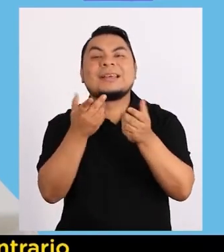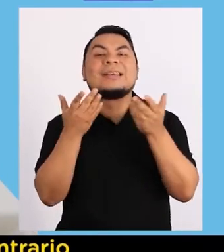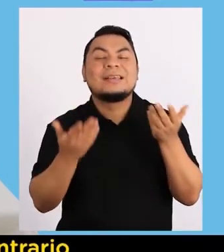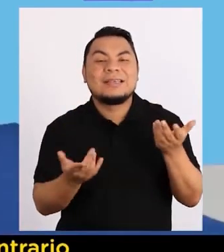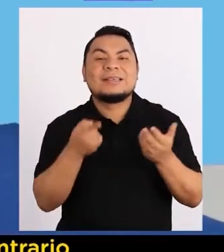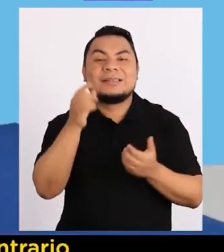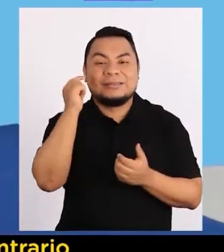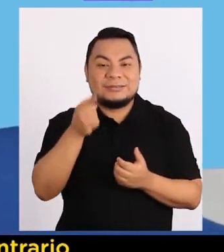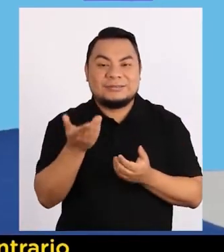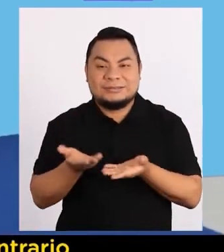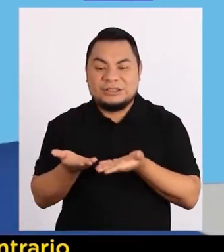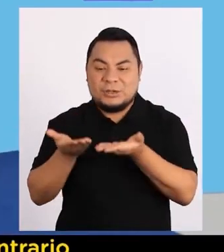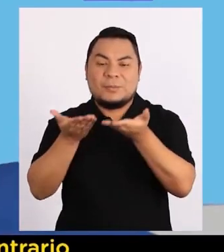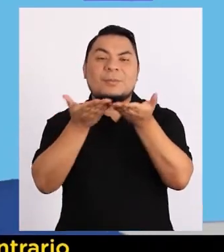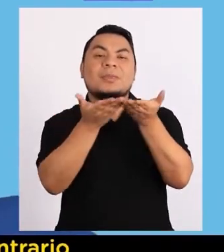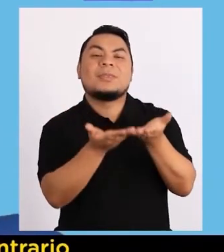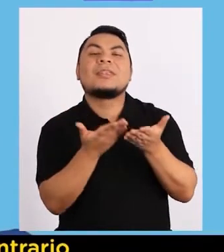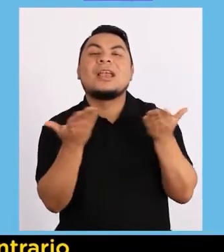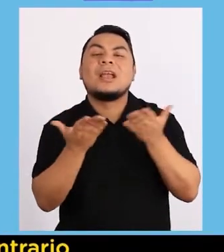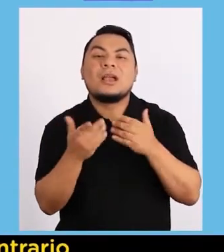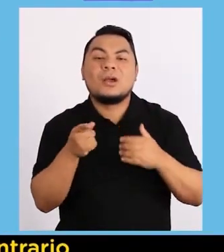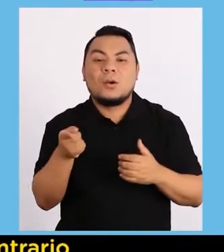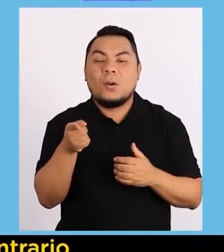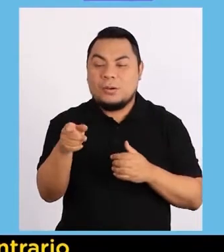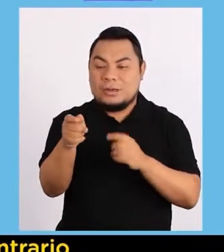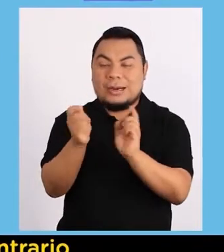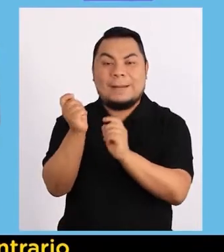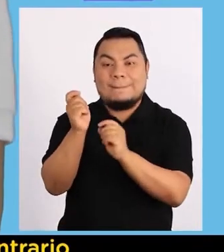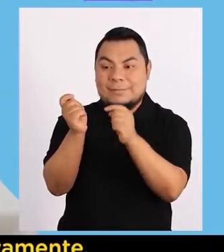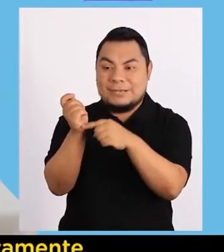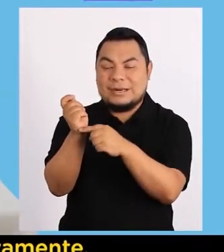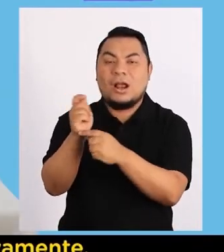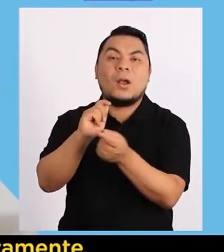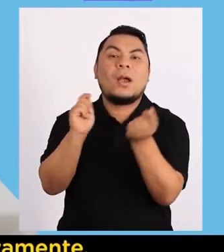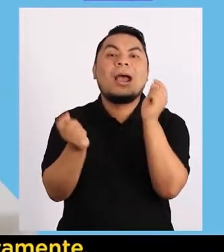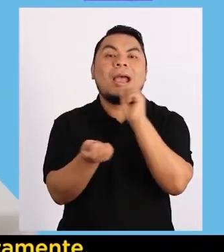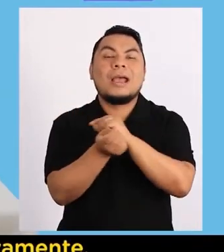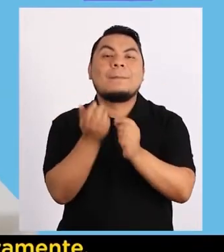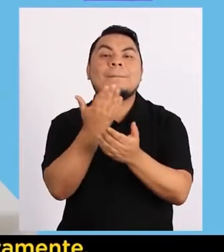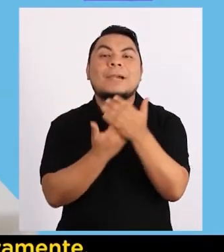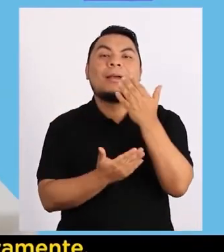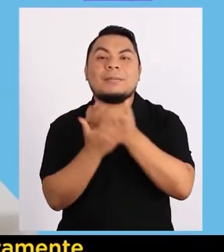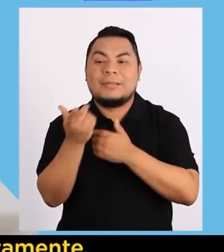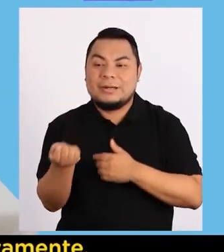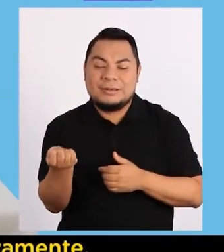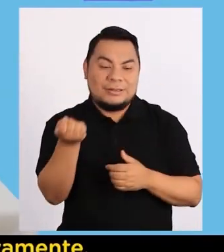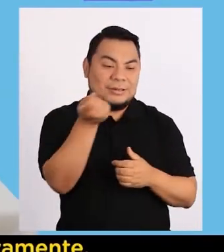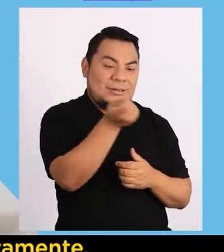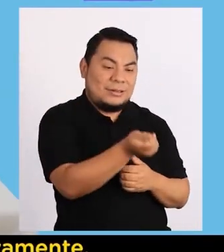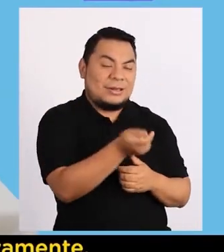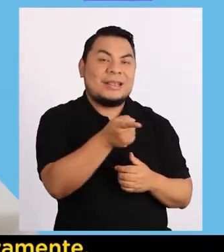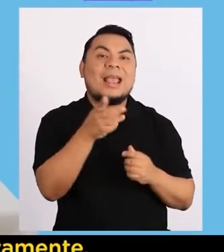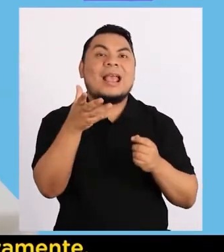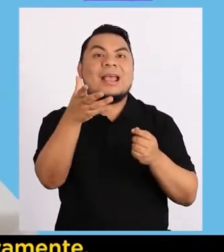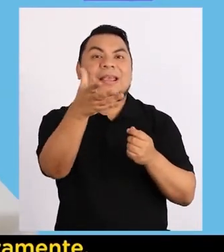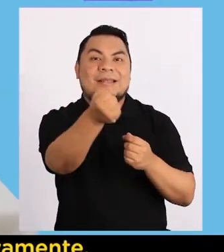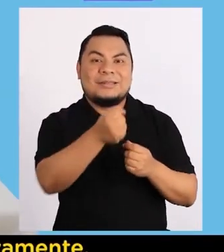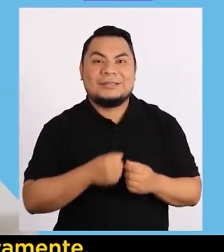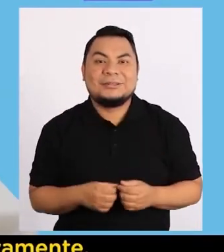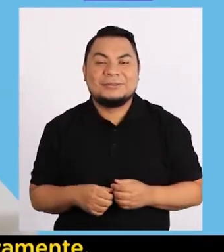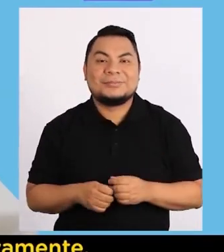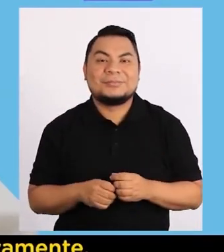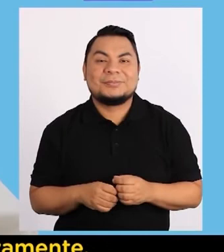vez, desplácenlo hacia el lado contrario para que el bebé quiera alcanzarlo